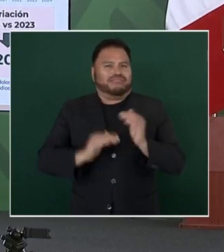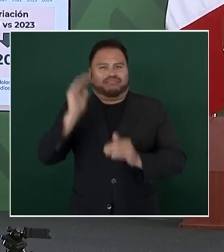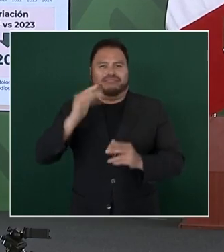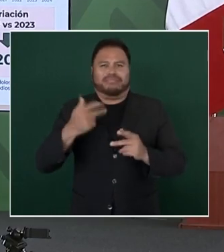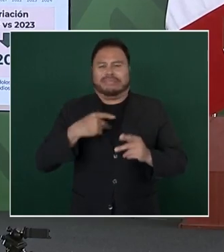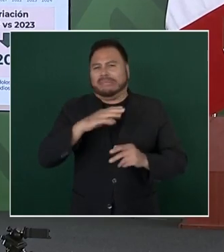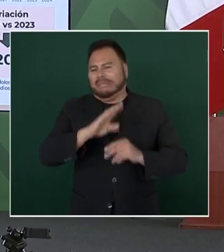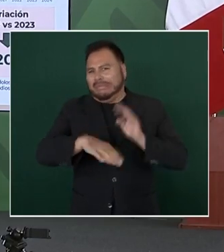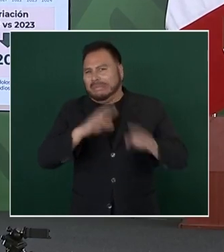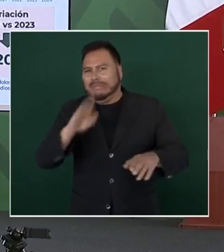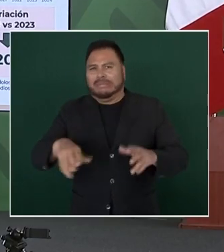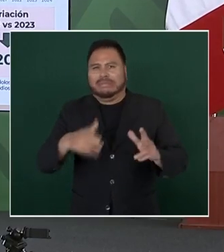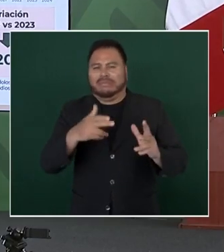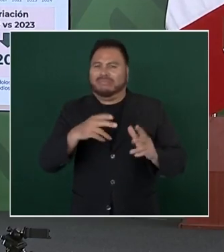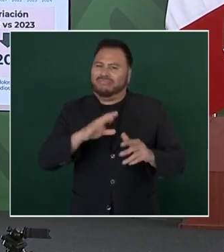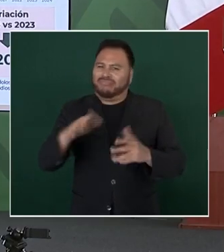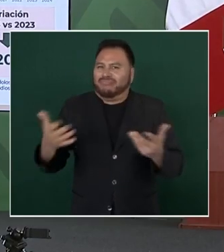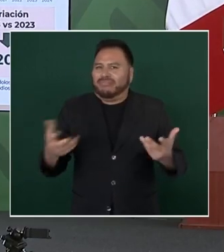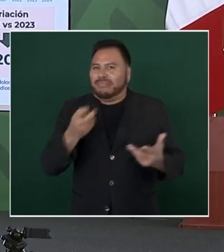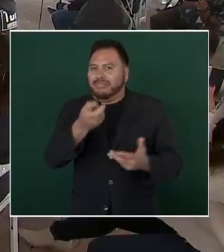Un incremento